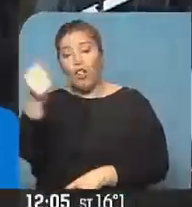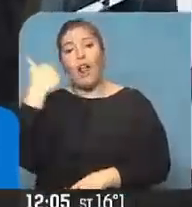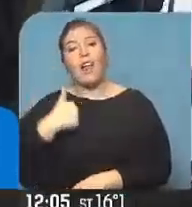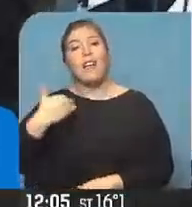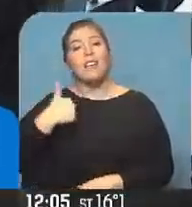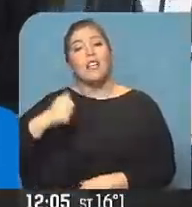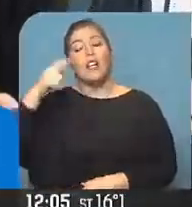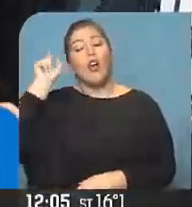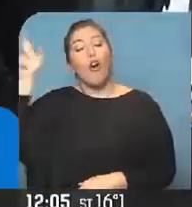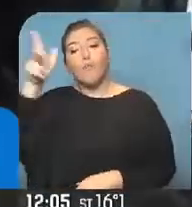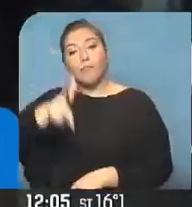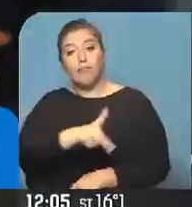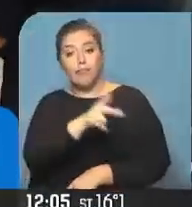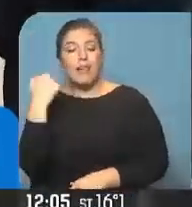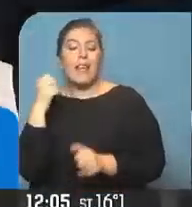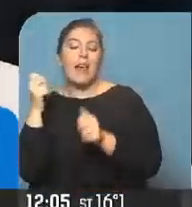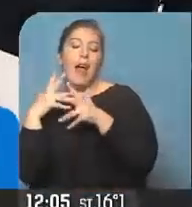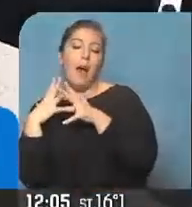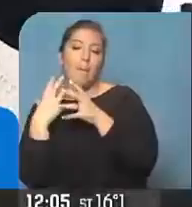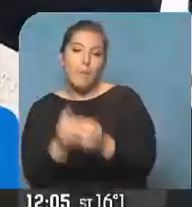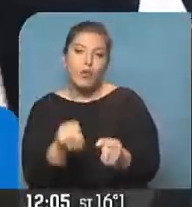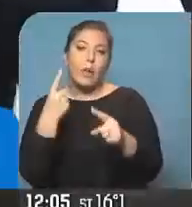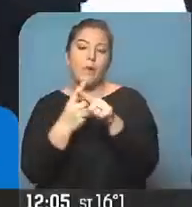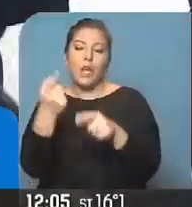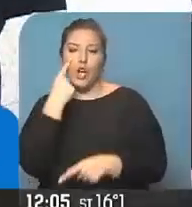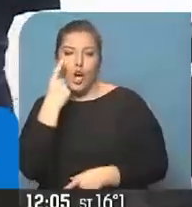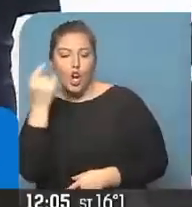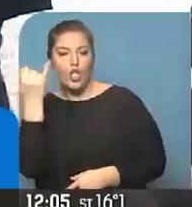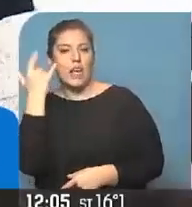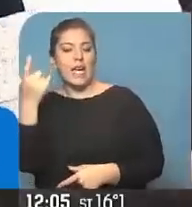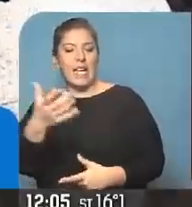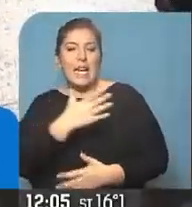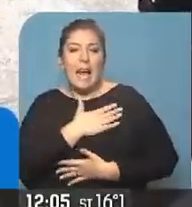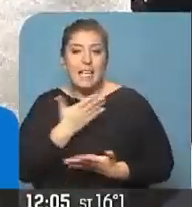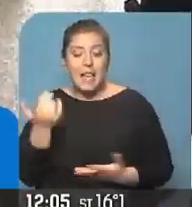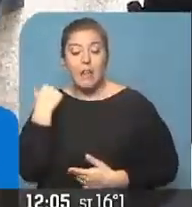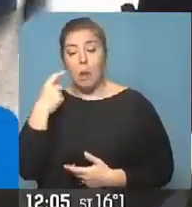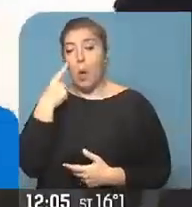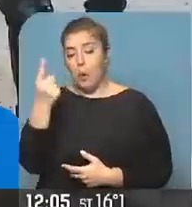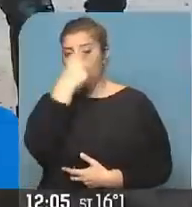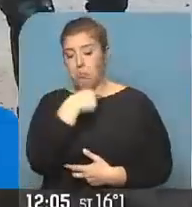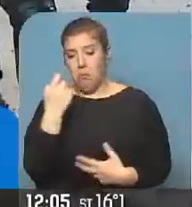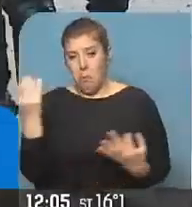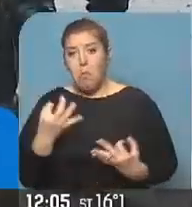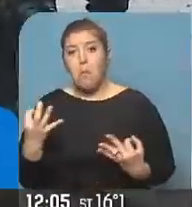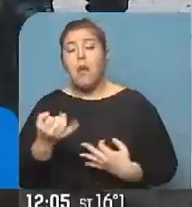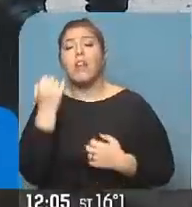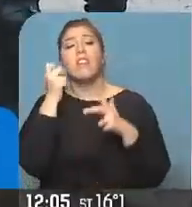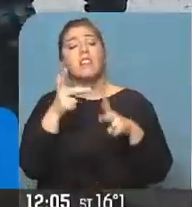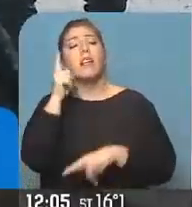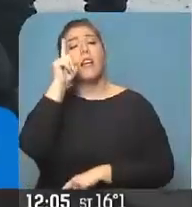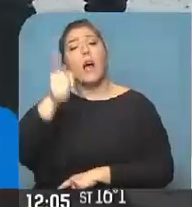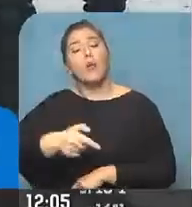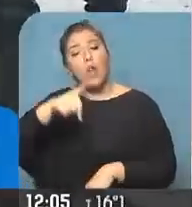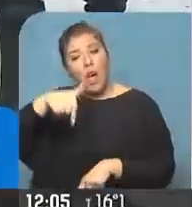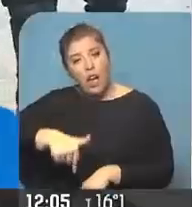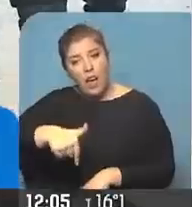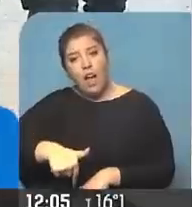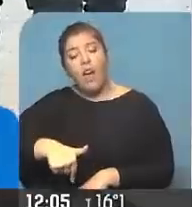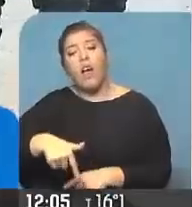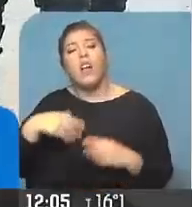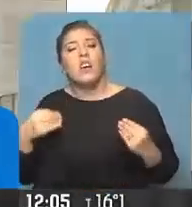que la acompañaron porque la conocen y la quieren. La vieron de buen semblante, indicaron que la causa que se está llevando adelante aquí